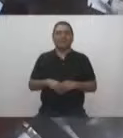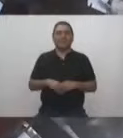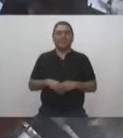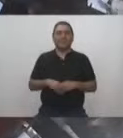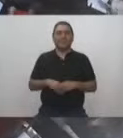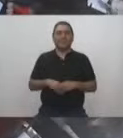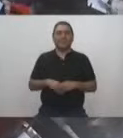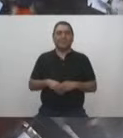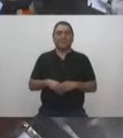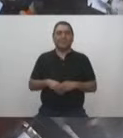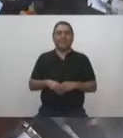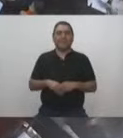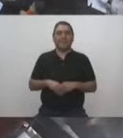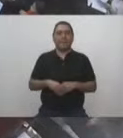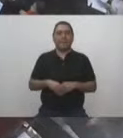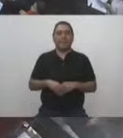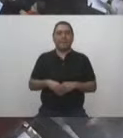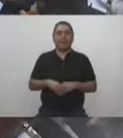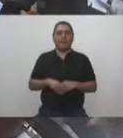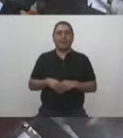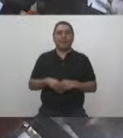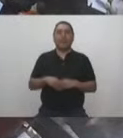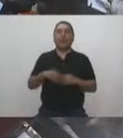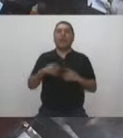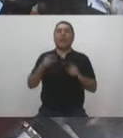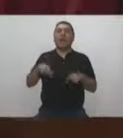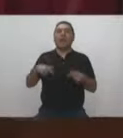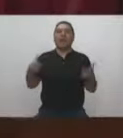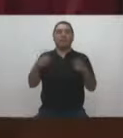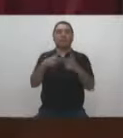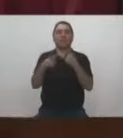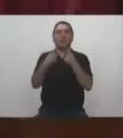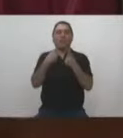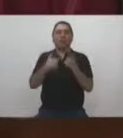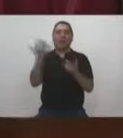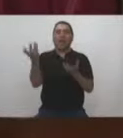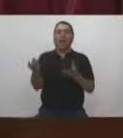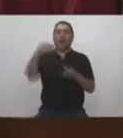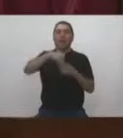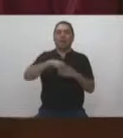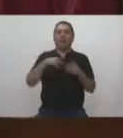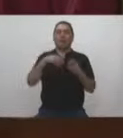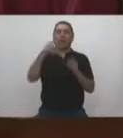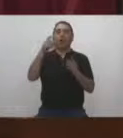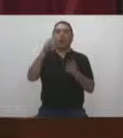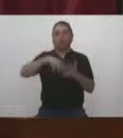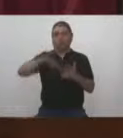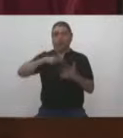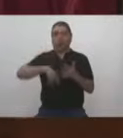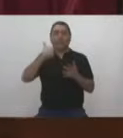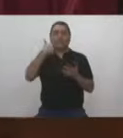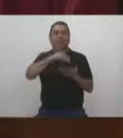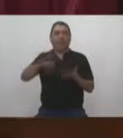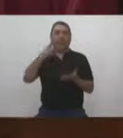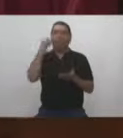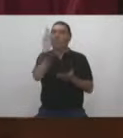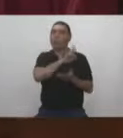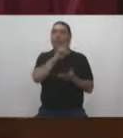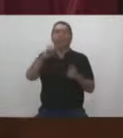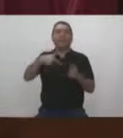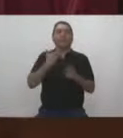estoy viajando ahora dentro de un rato porque obviamente quiero estar mañana en la audiencia pública del doctor Lijo y además tengo otros